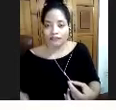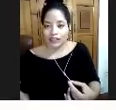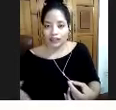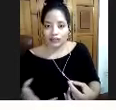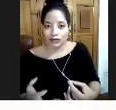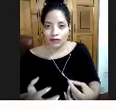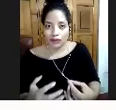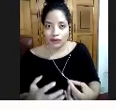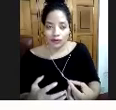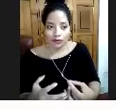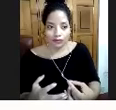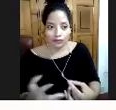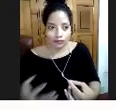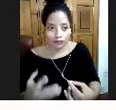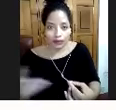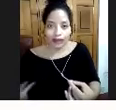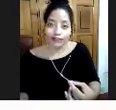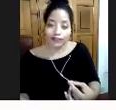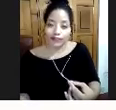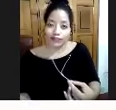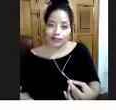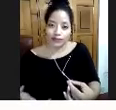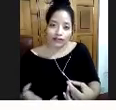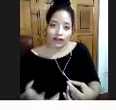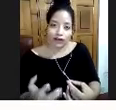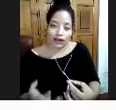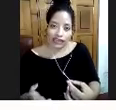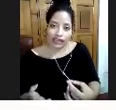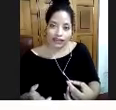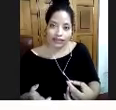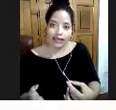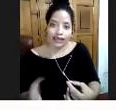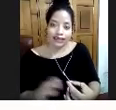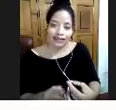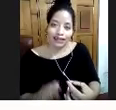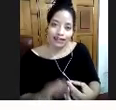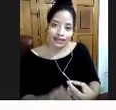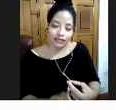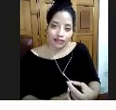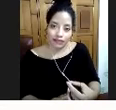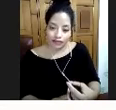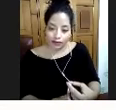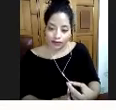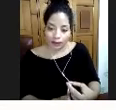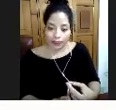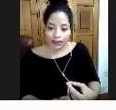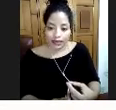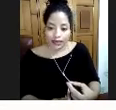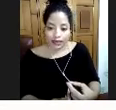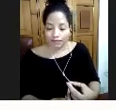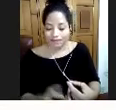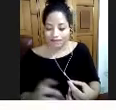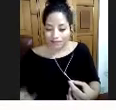para definir, ¿no? O para conceptualizar, pues, los ataques que se dan dentro de la plataforma,